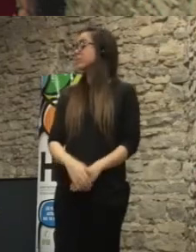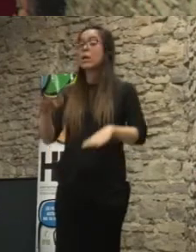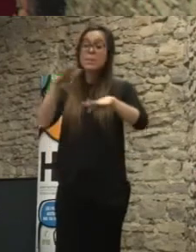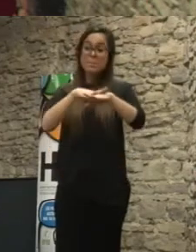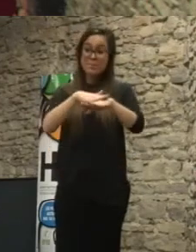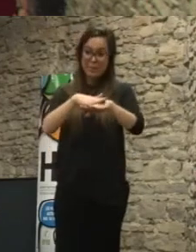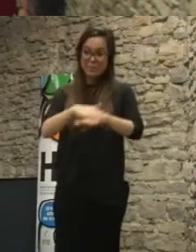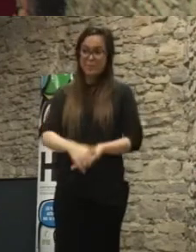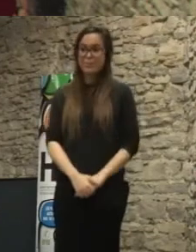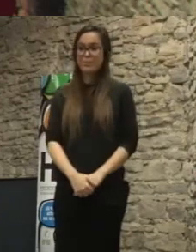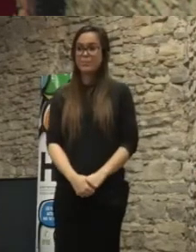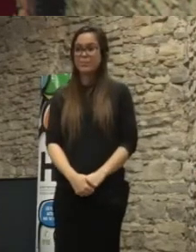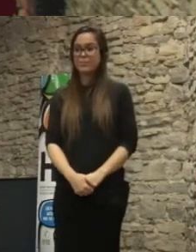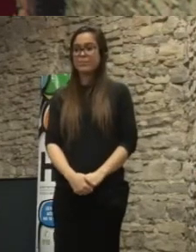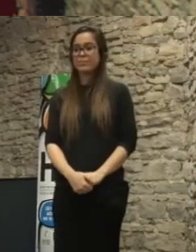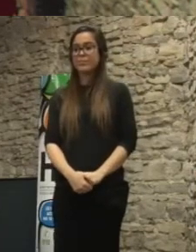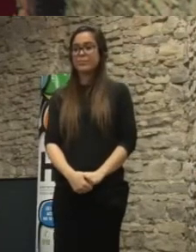Perdonadme.